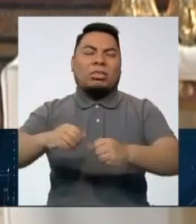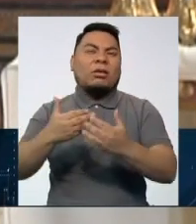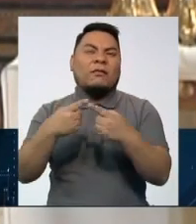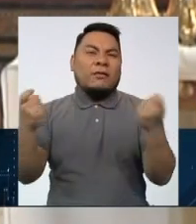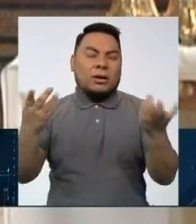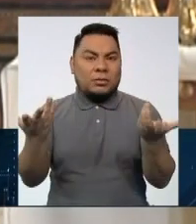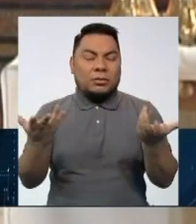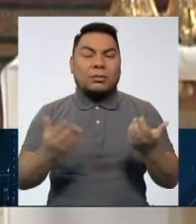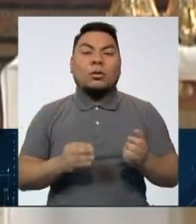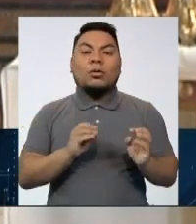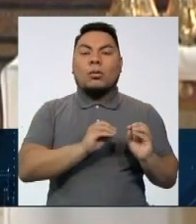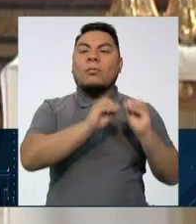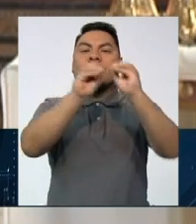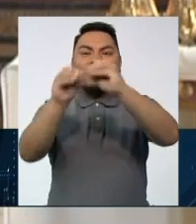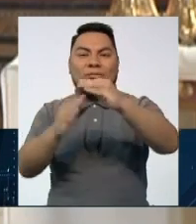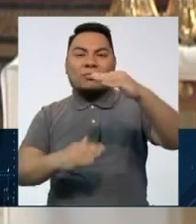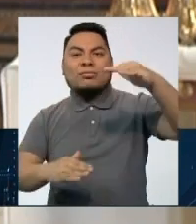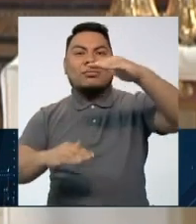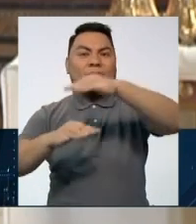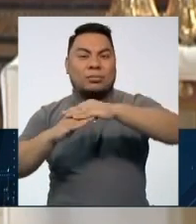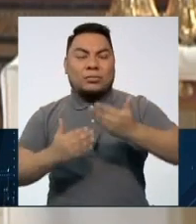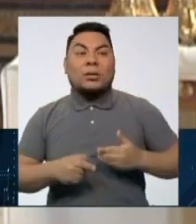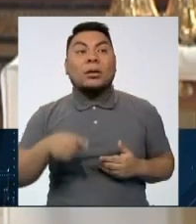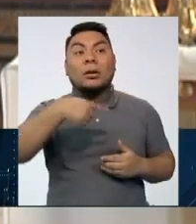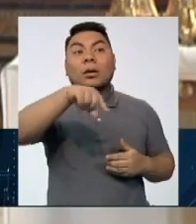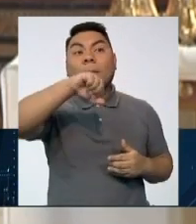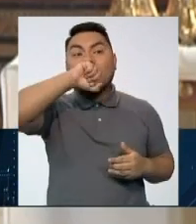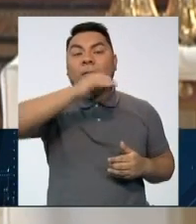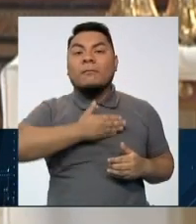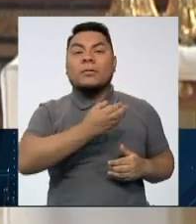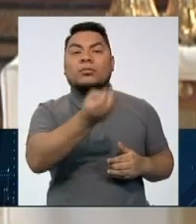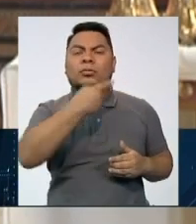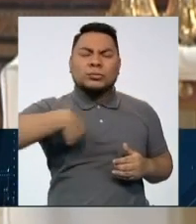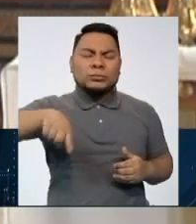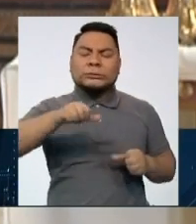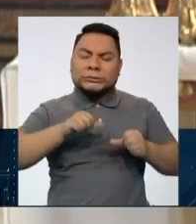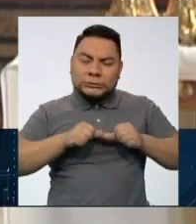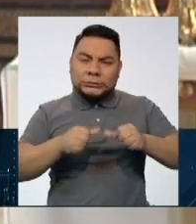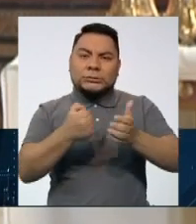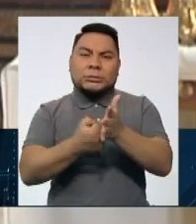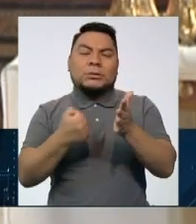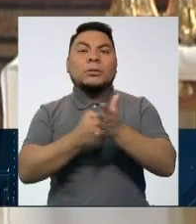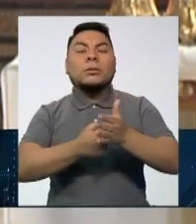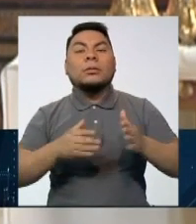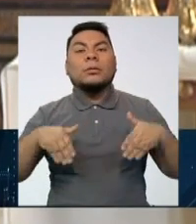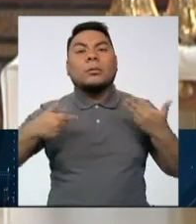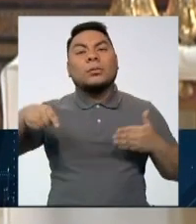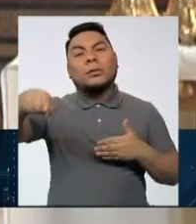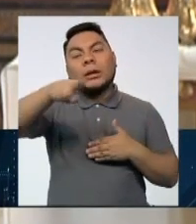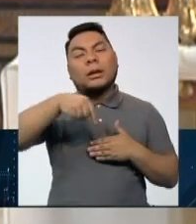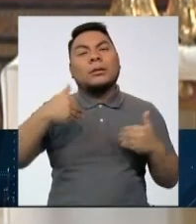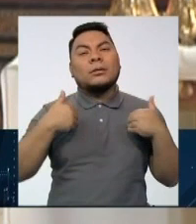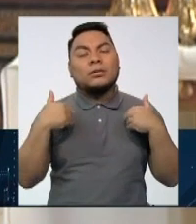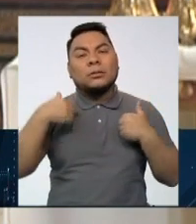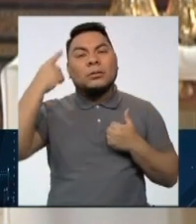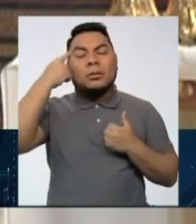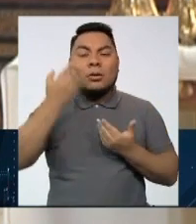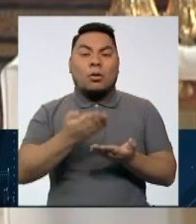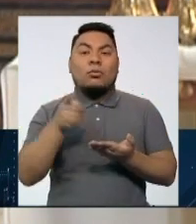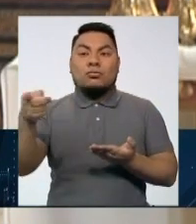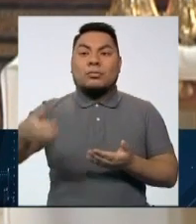Pidamos juntos, continúa el Papa Francisco, para que aquellos que tienen un poder